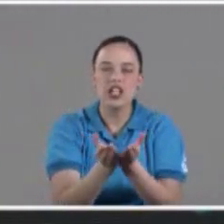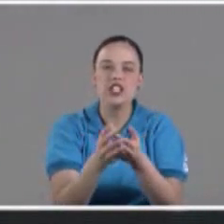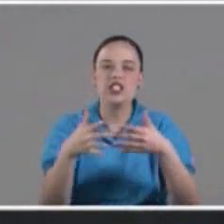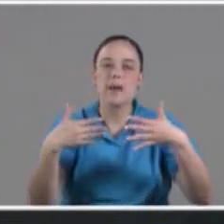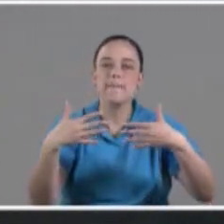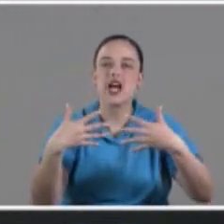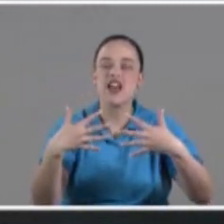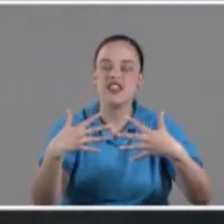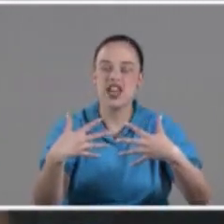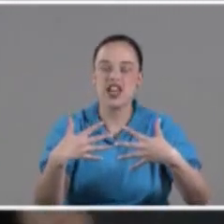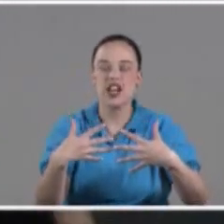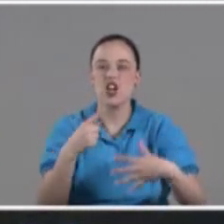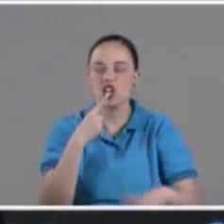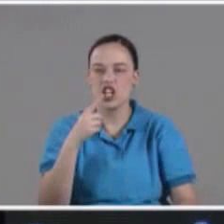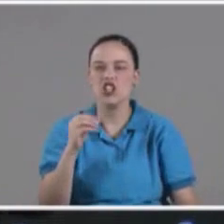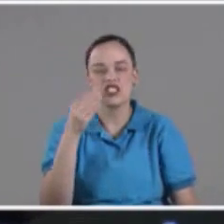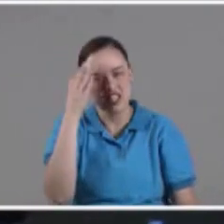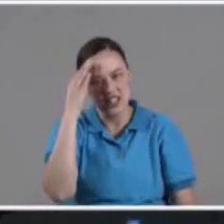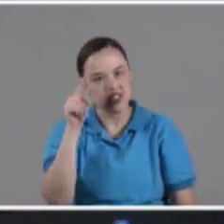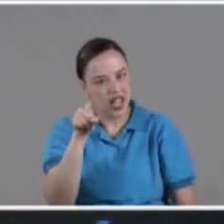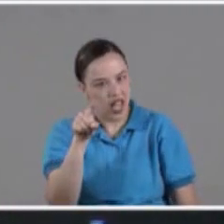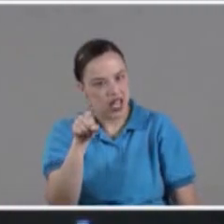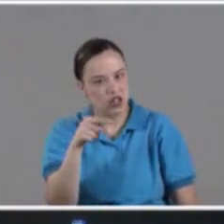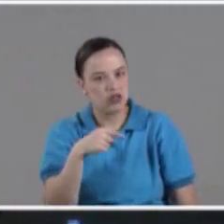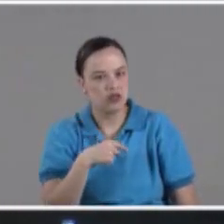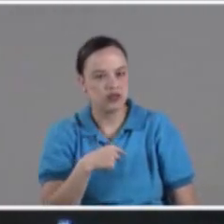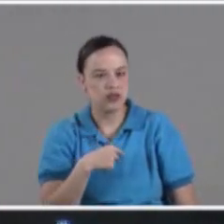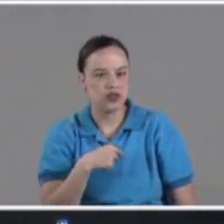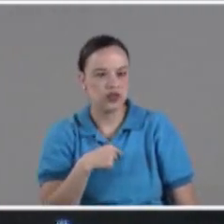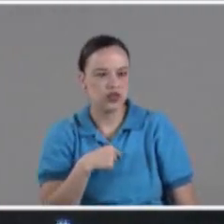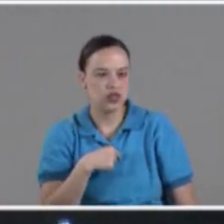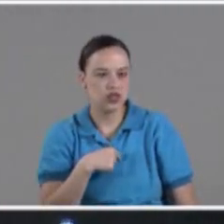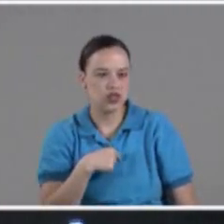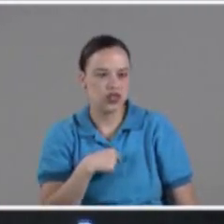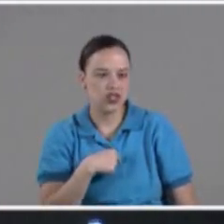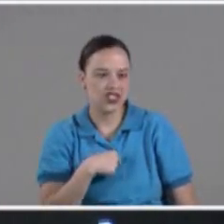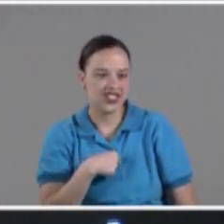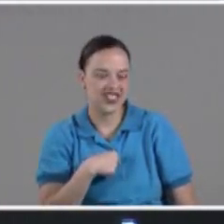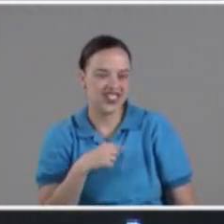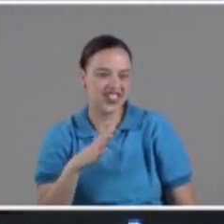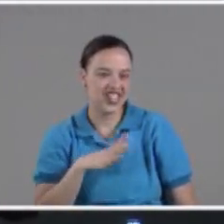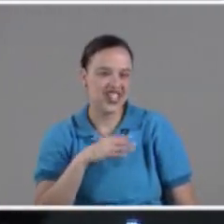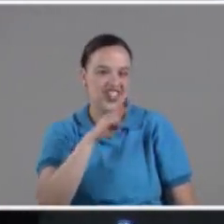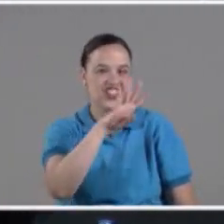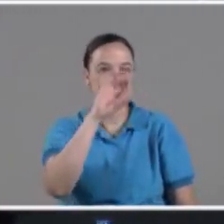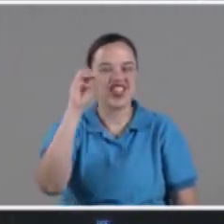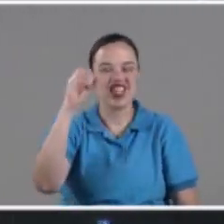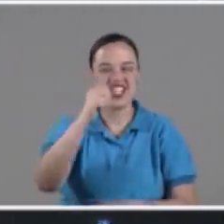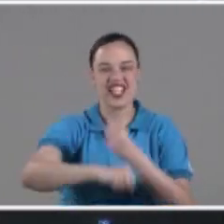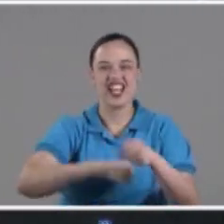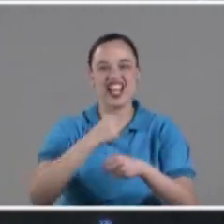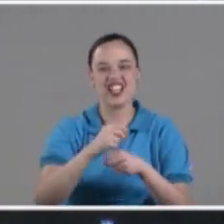lo dicen los que saben de eso yo gracias a Dios con cuarenta años De no ser Bolo